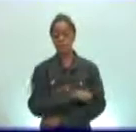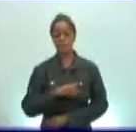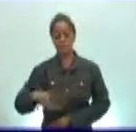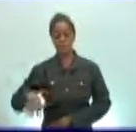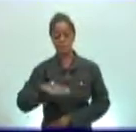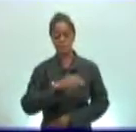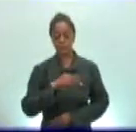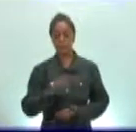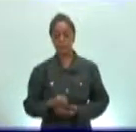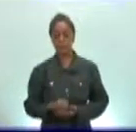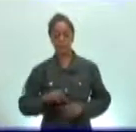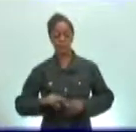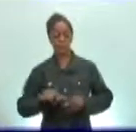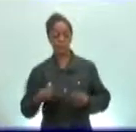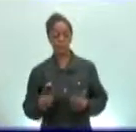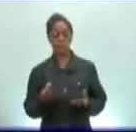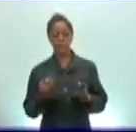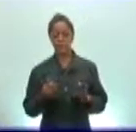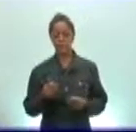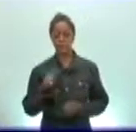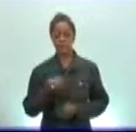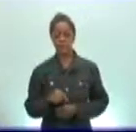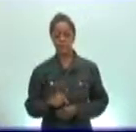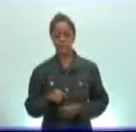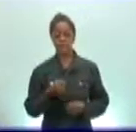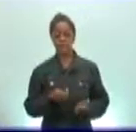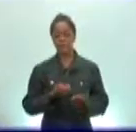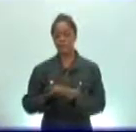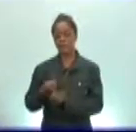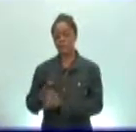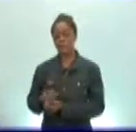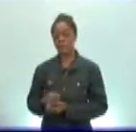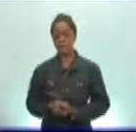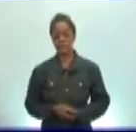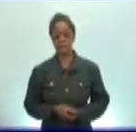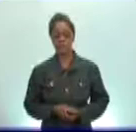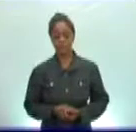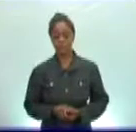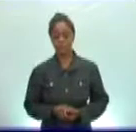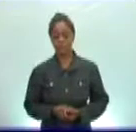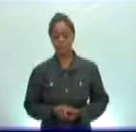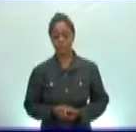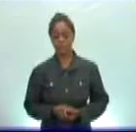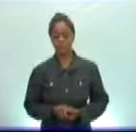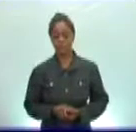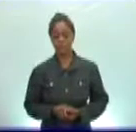general, porque muchos de ellos fueron asesinados.